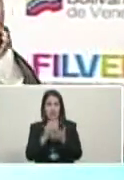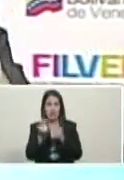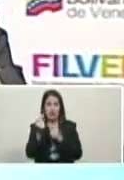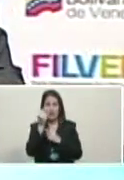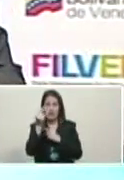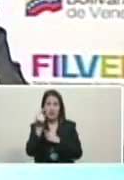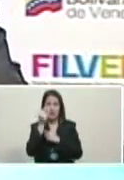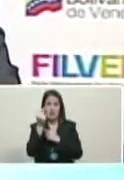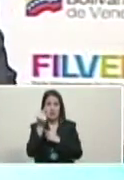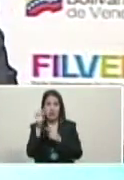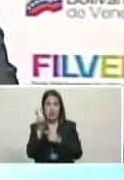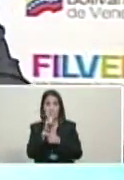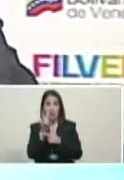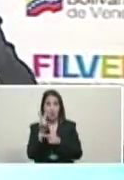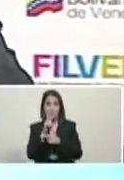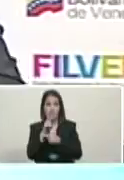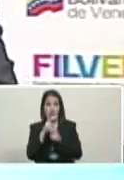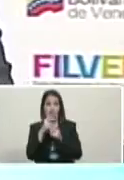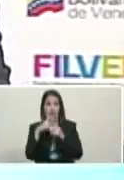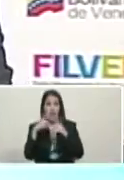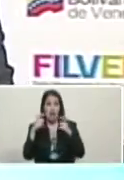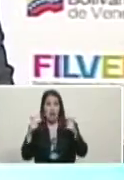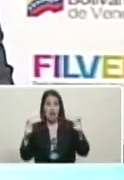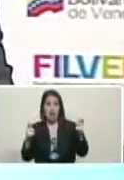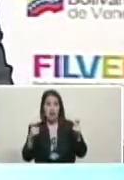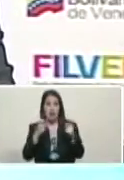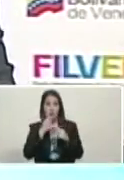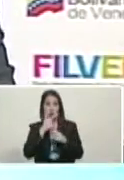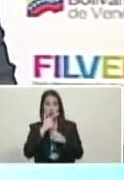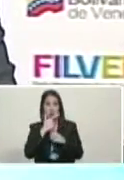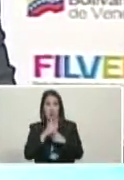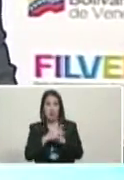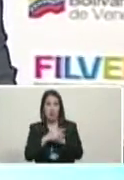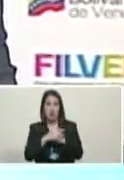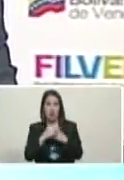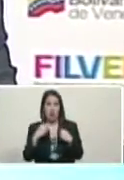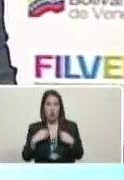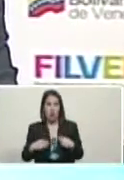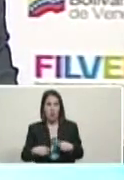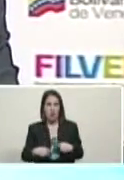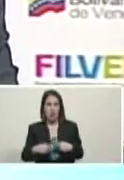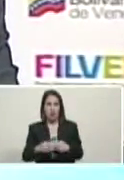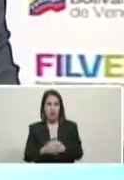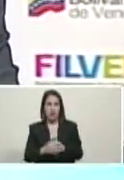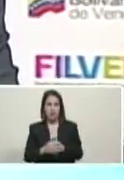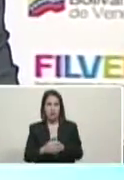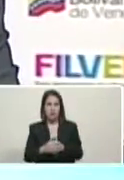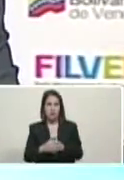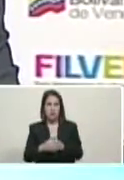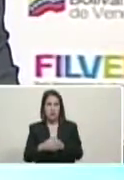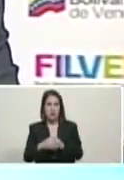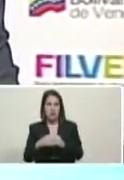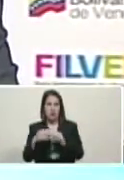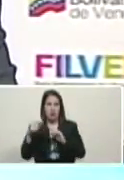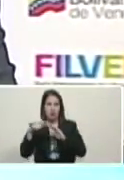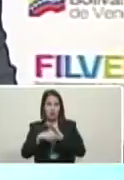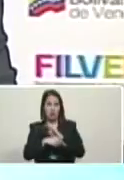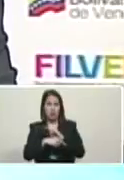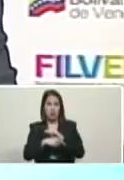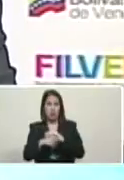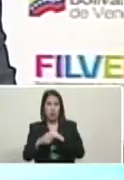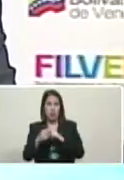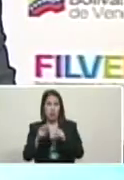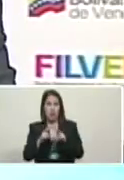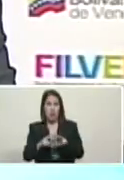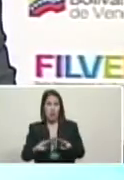Venezuela grande, noble, bonita, humana, con profundos valores arraigados en su